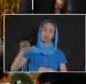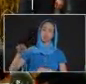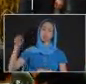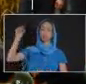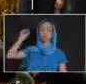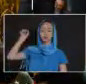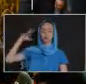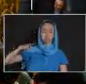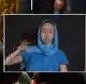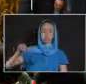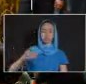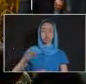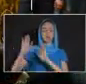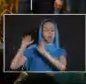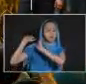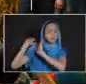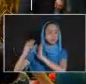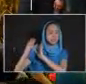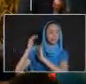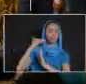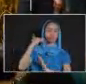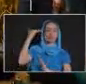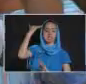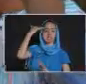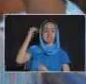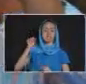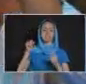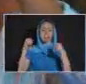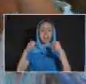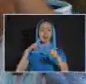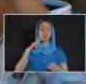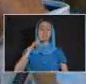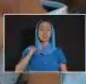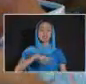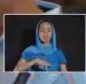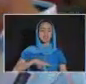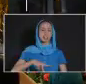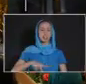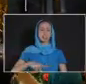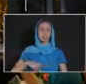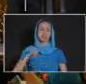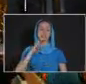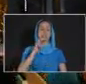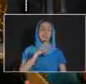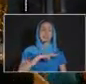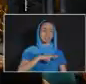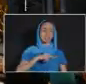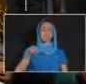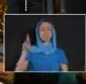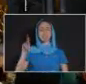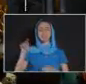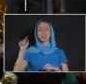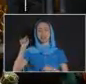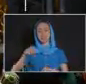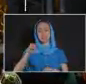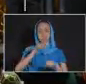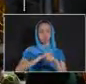sus cabezas se haga realidad, se haga latente y patente en este momento,